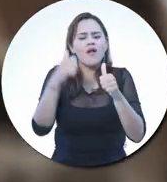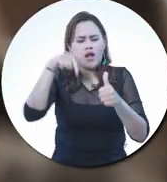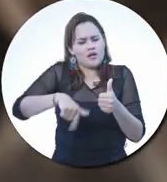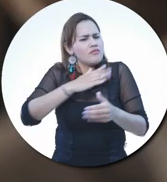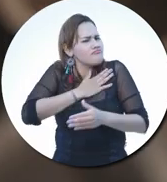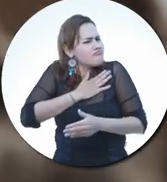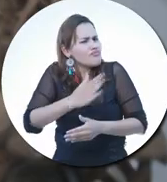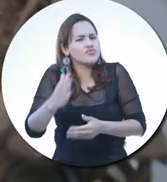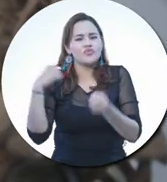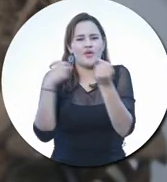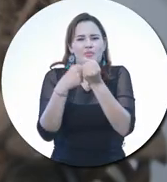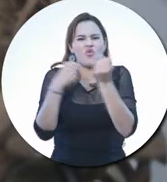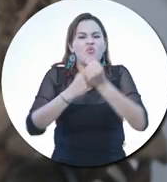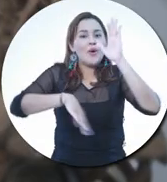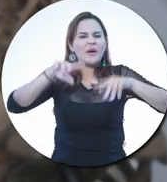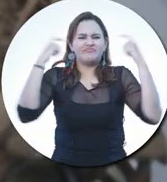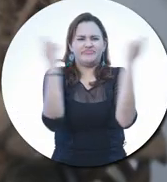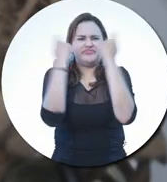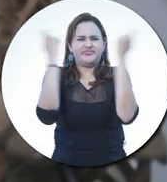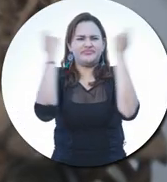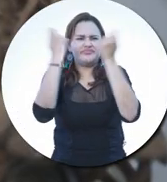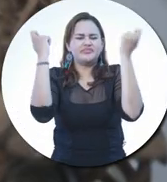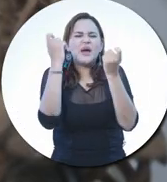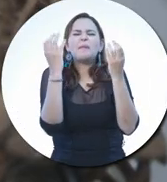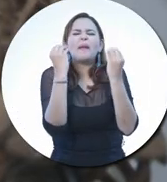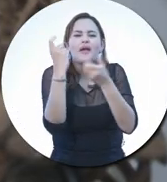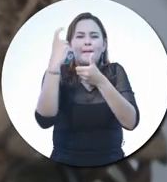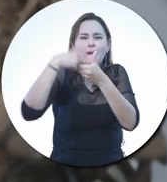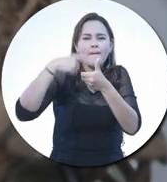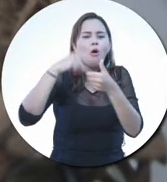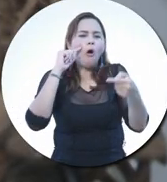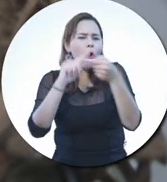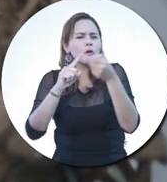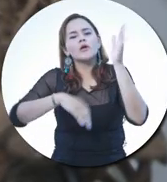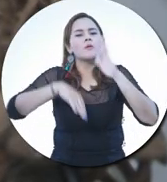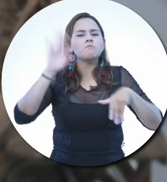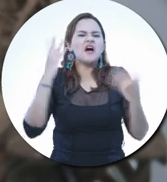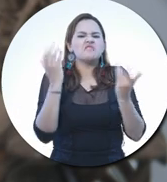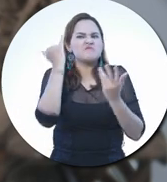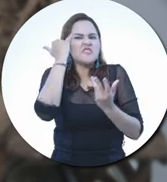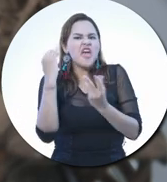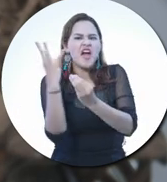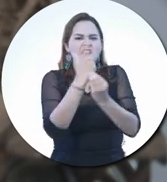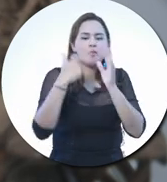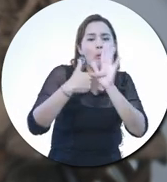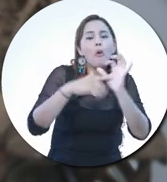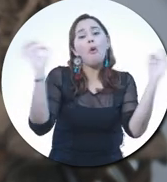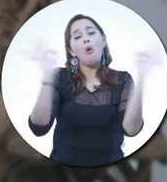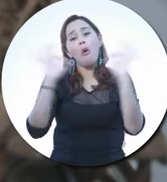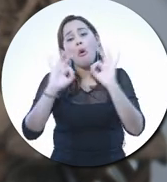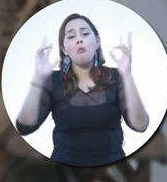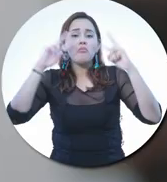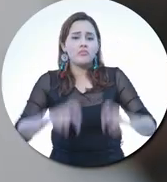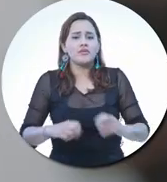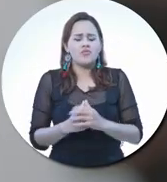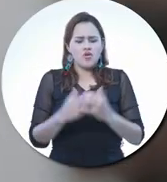y proyectos, esta institución abre varias convocatorias para que puedas financiar tus investigaciones o creaciones artísticas. Si ya